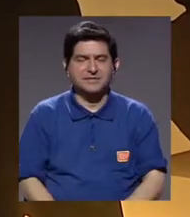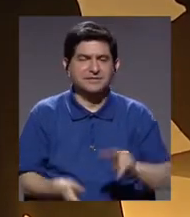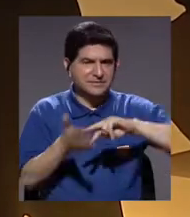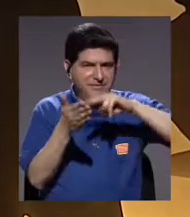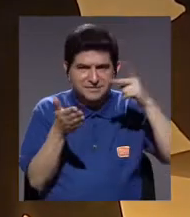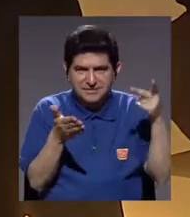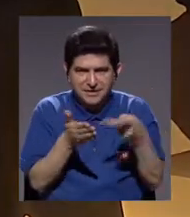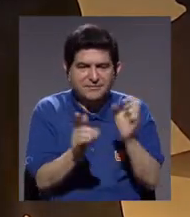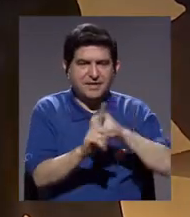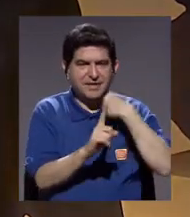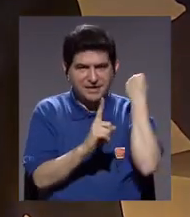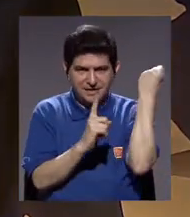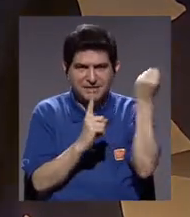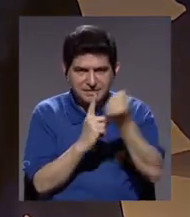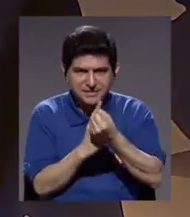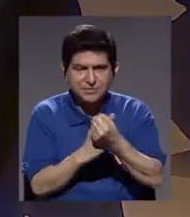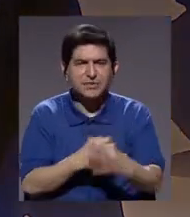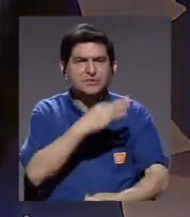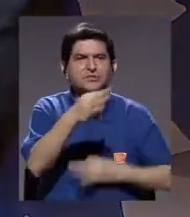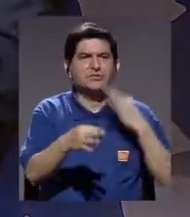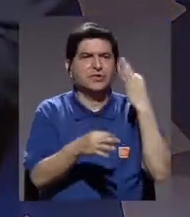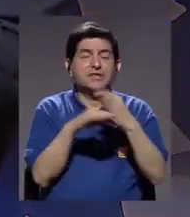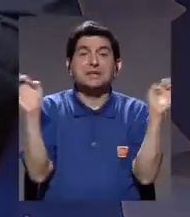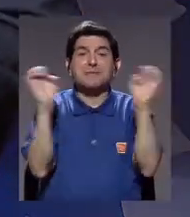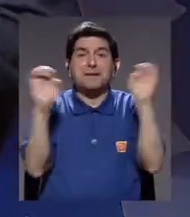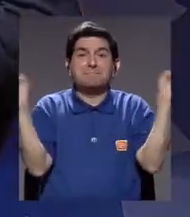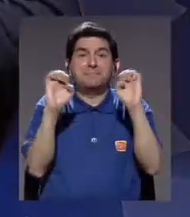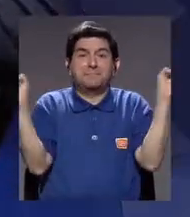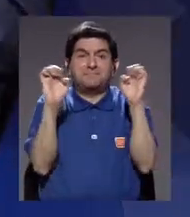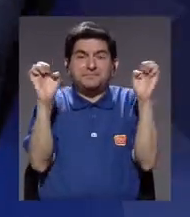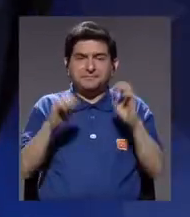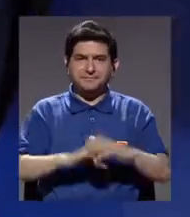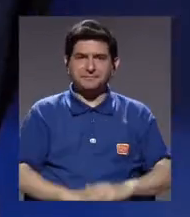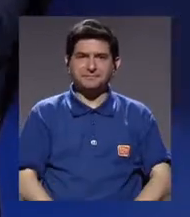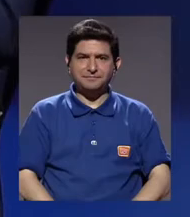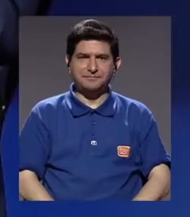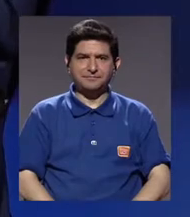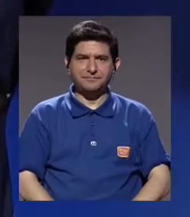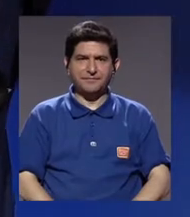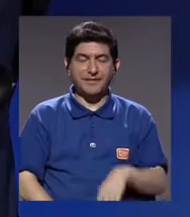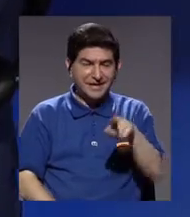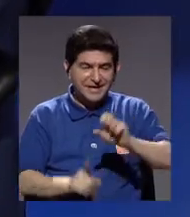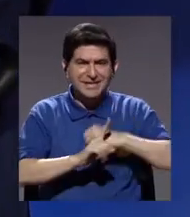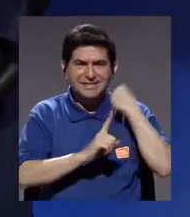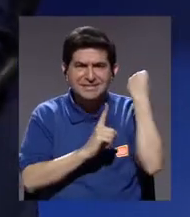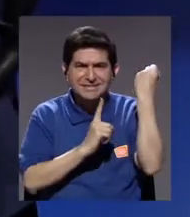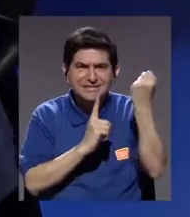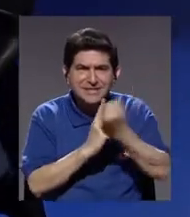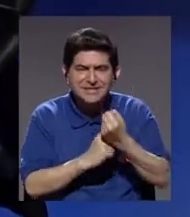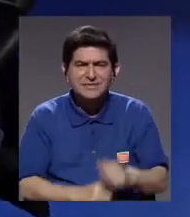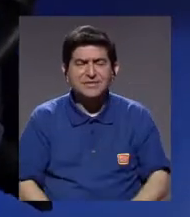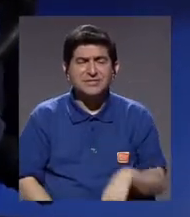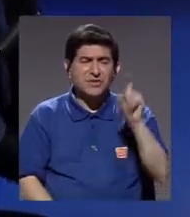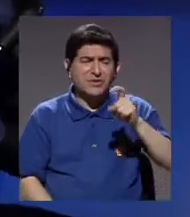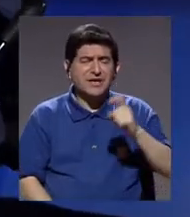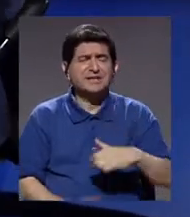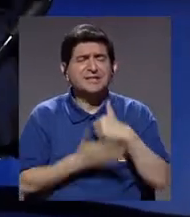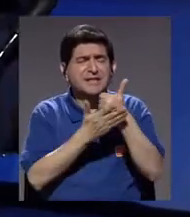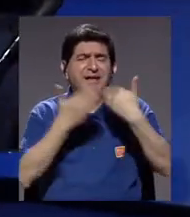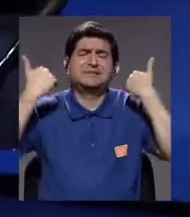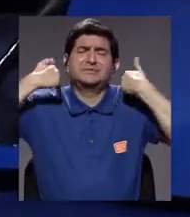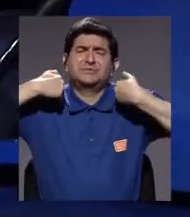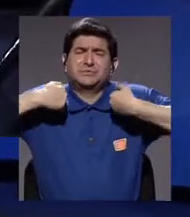se trata de una situación, digamos, de emergencia, o justamente una situación de